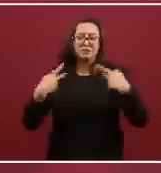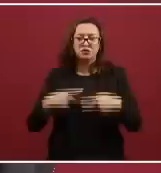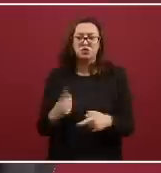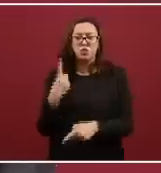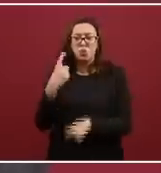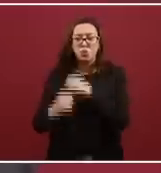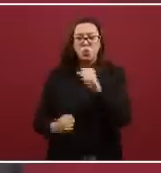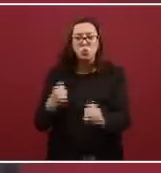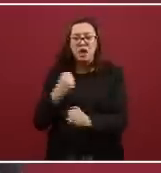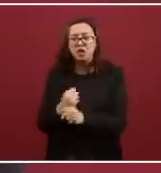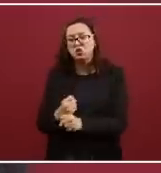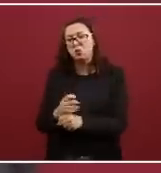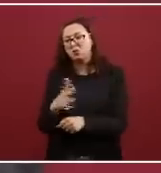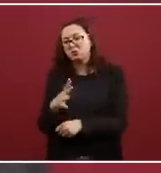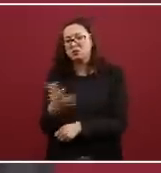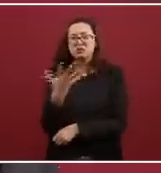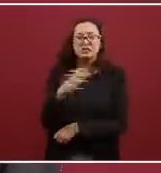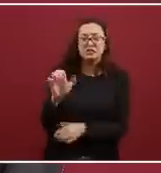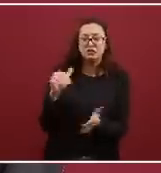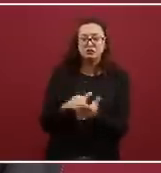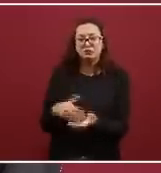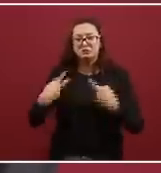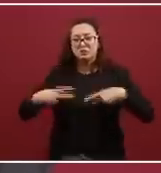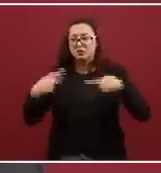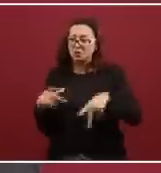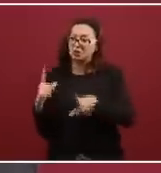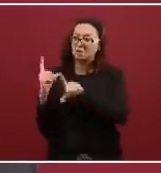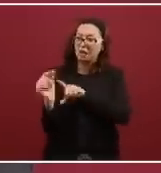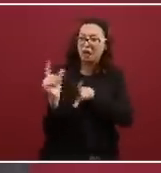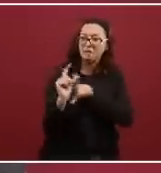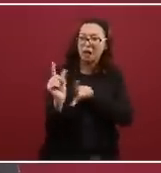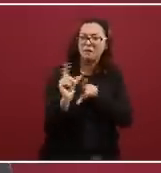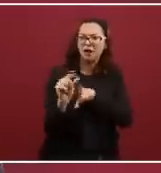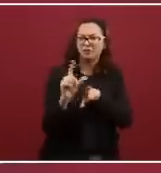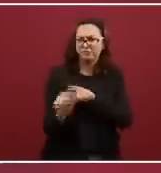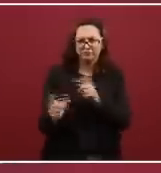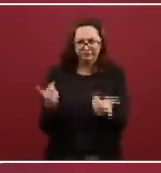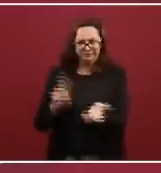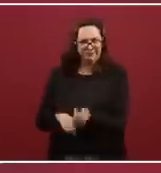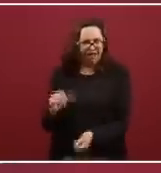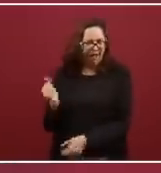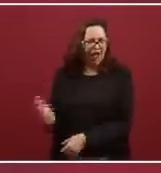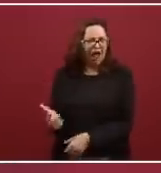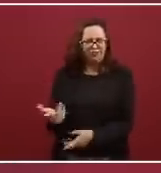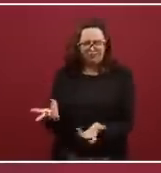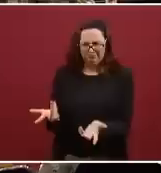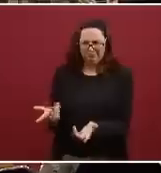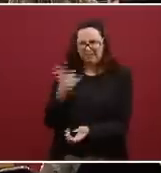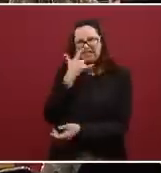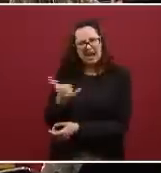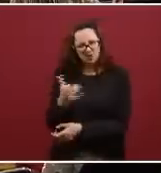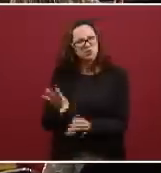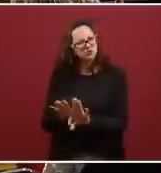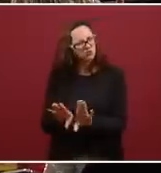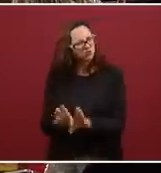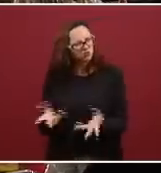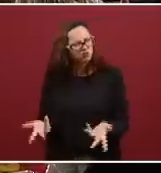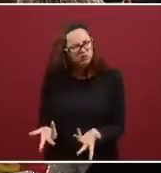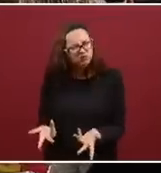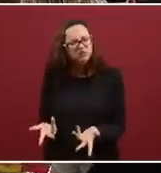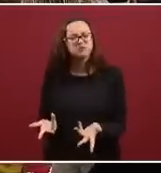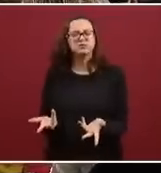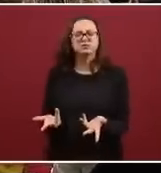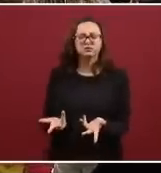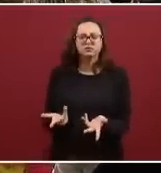y medio cuando menos pues algo está pasando lo que llama mucho la atención para hacer un